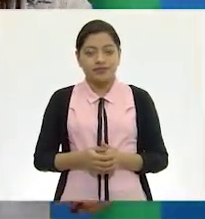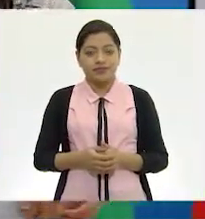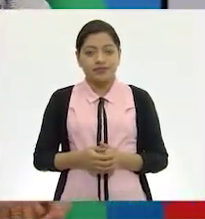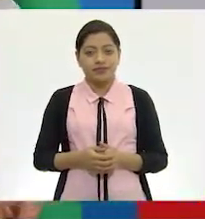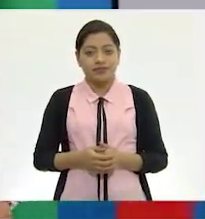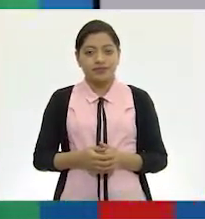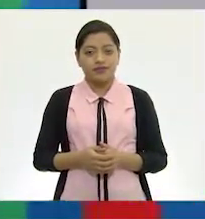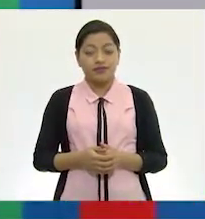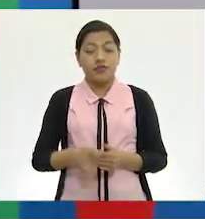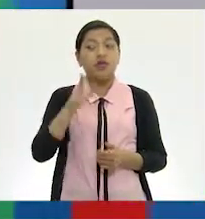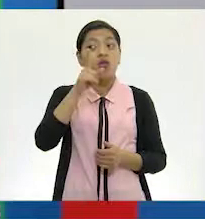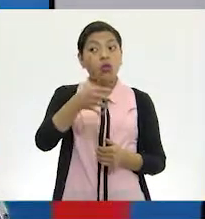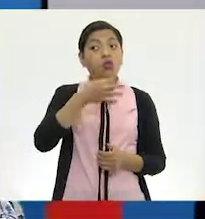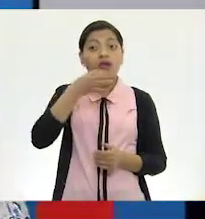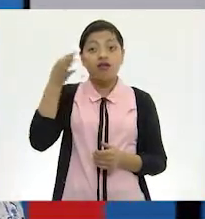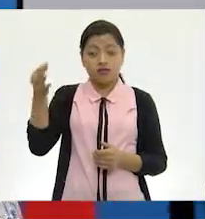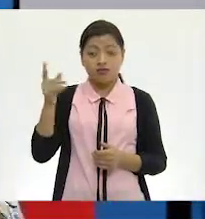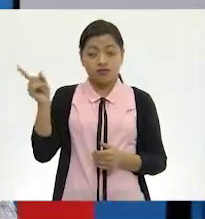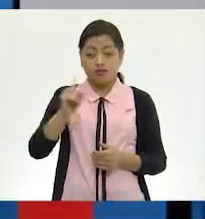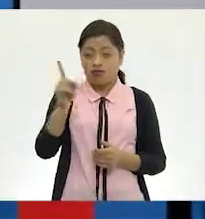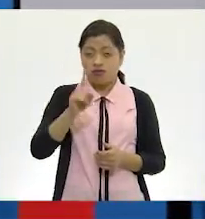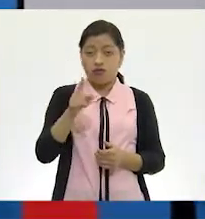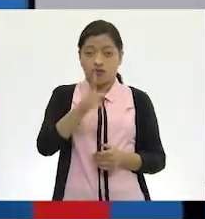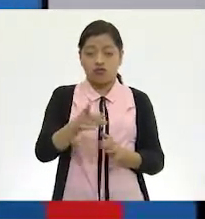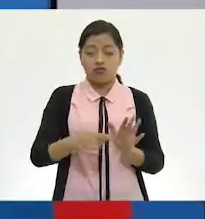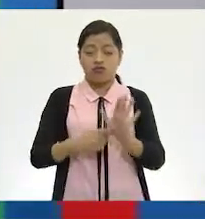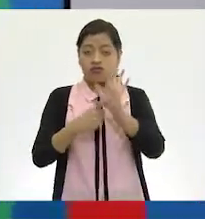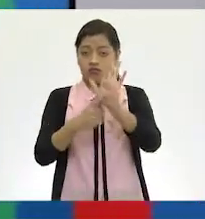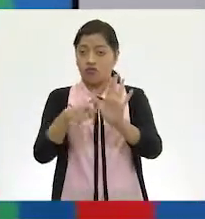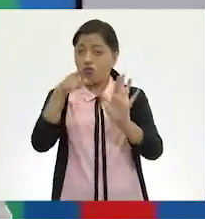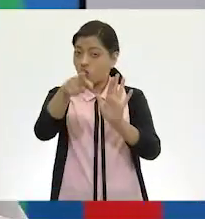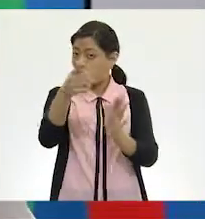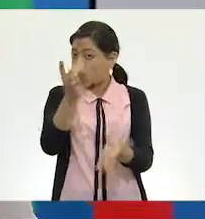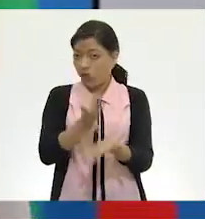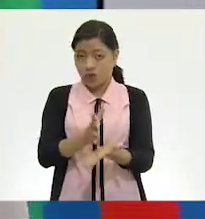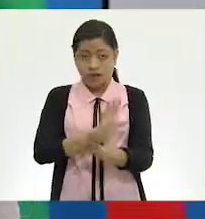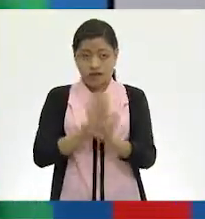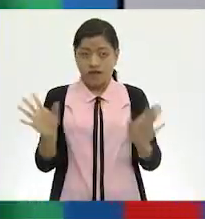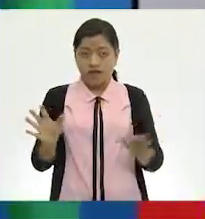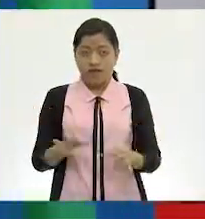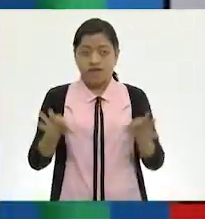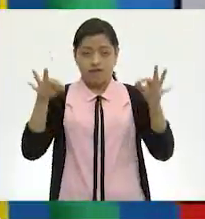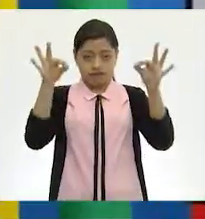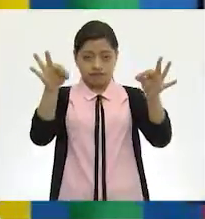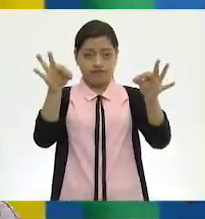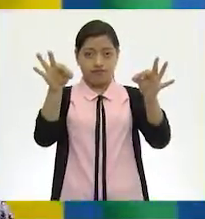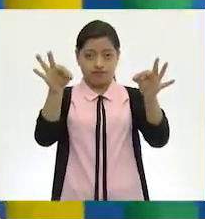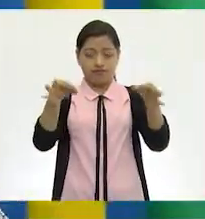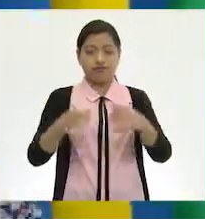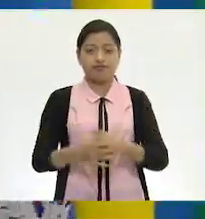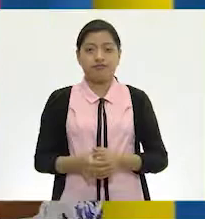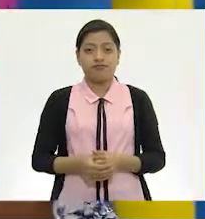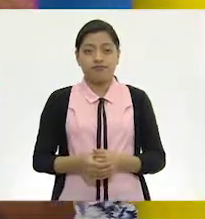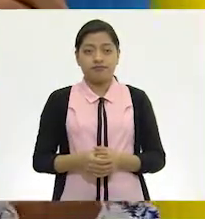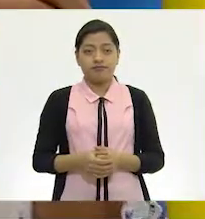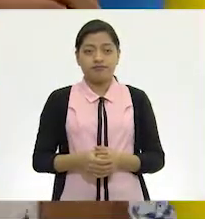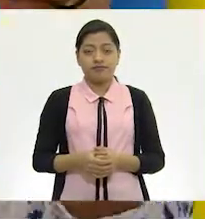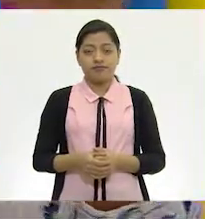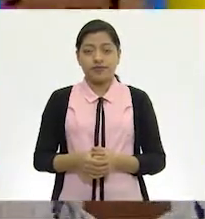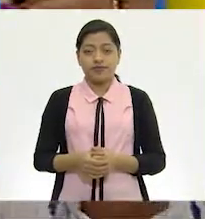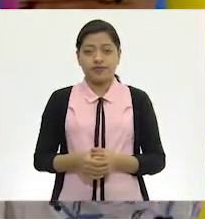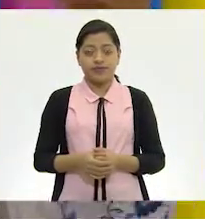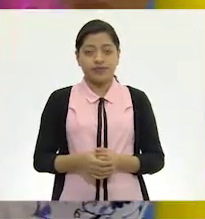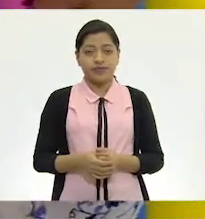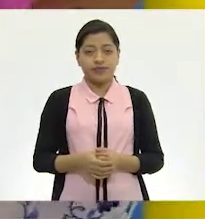No le vayan a decir, ¿eh? No le vayan a mandar por mensaje. Yo no hago trampa. No. Yo soy muy honesta, sí.